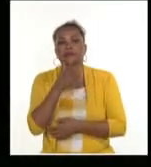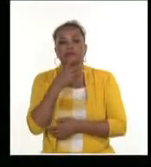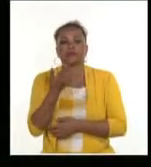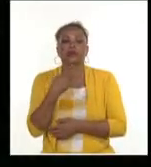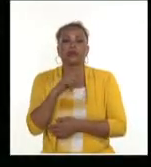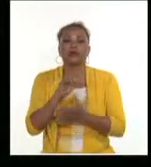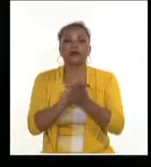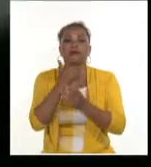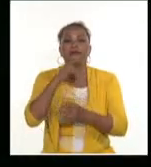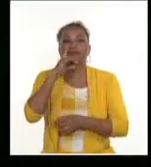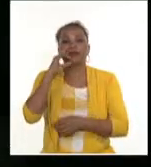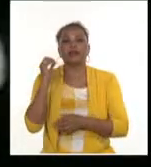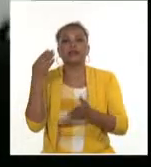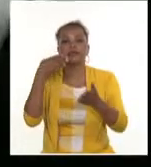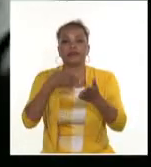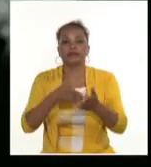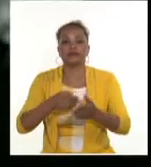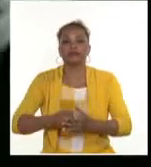ya